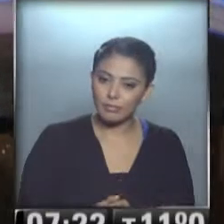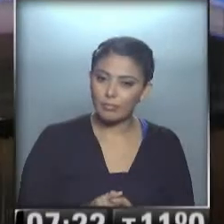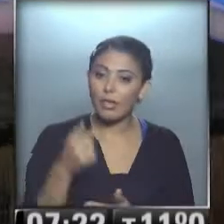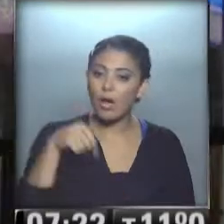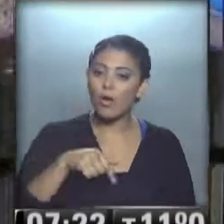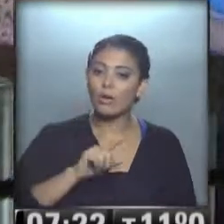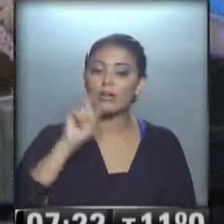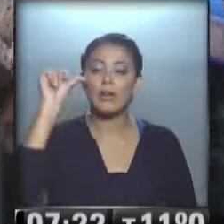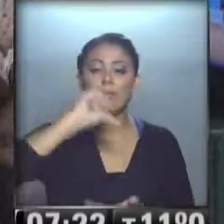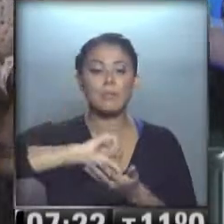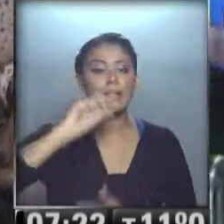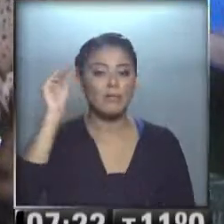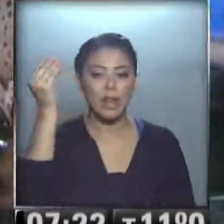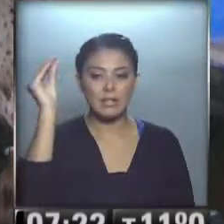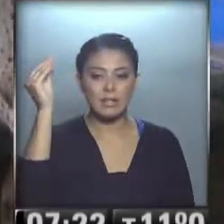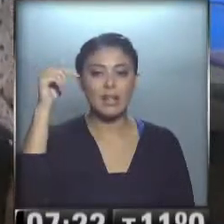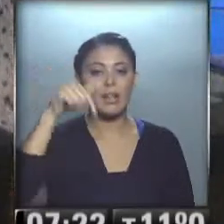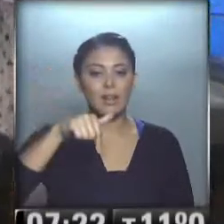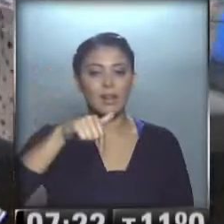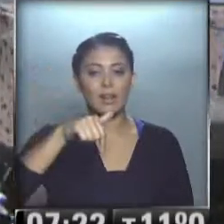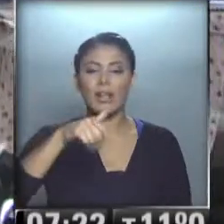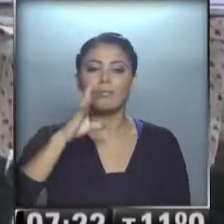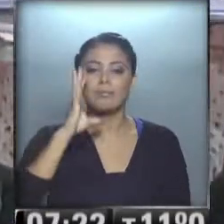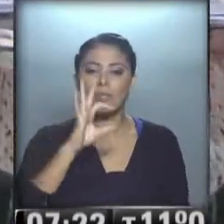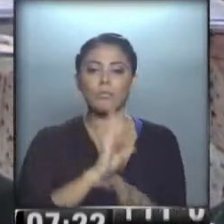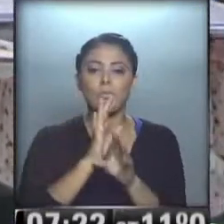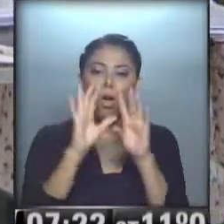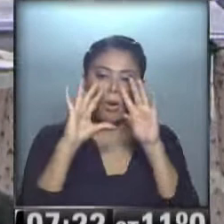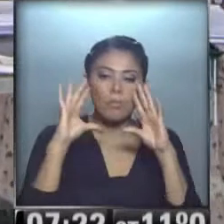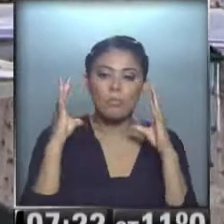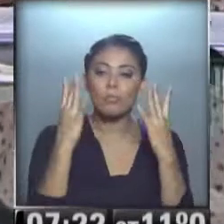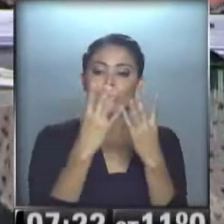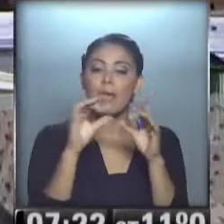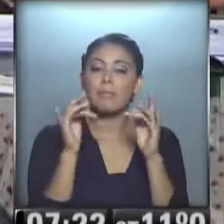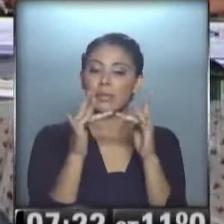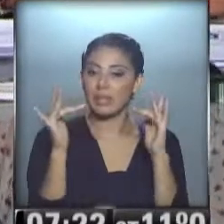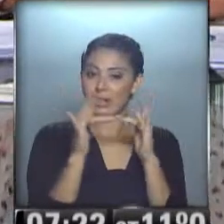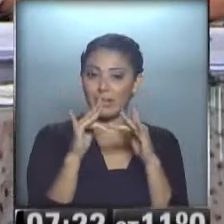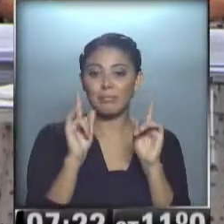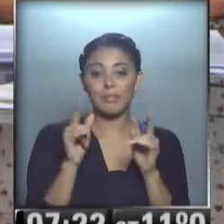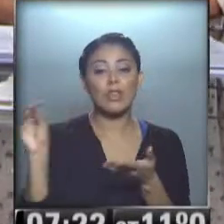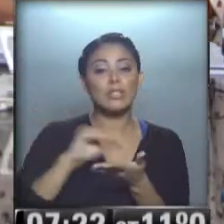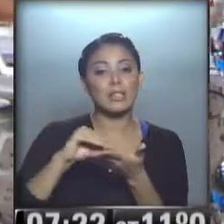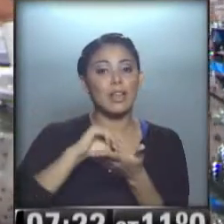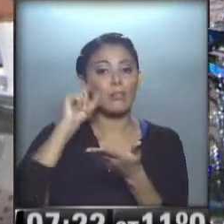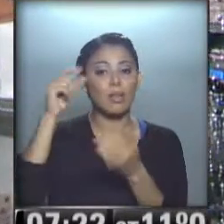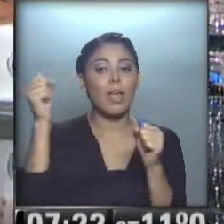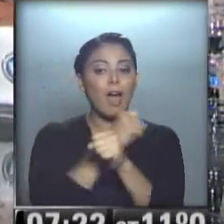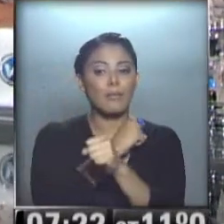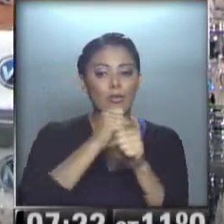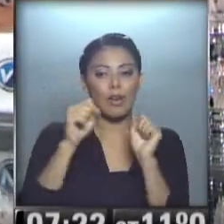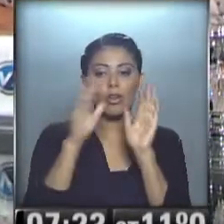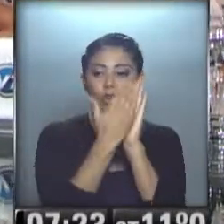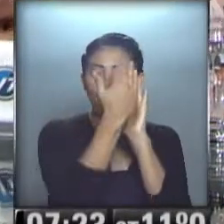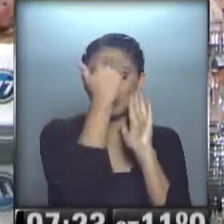Y nos trasladamos a Brasil. Allí se está desarrollando una especie de mundial de Internet, pero en este marco el Senado brasileño aprobó una